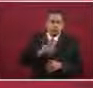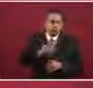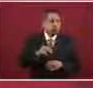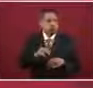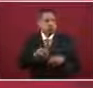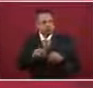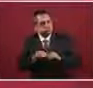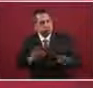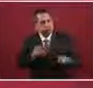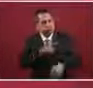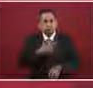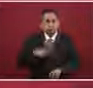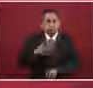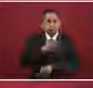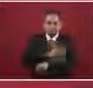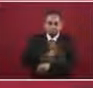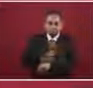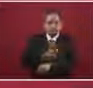honestidad.